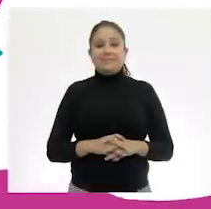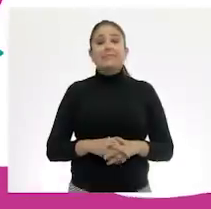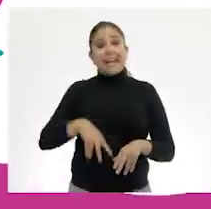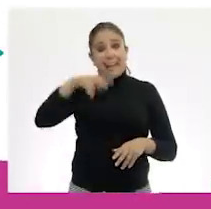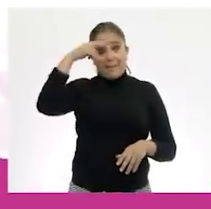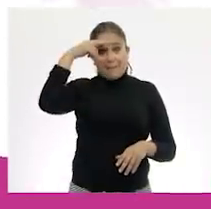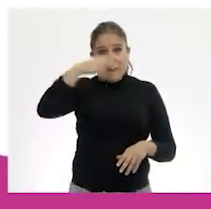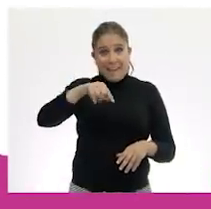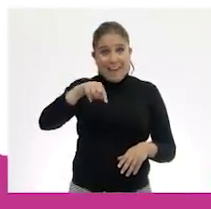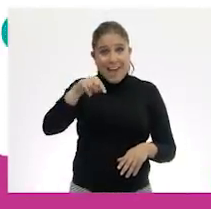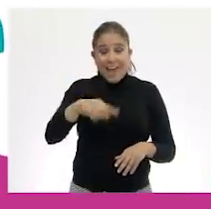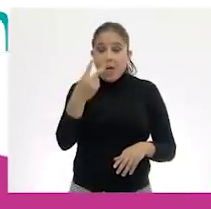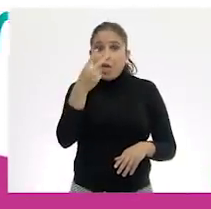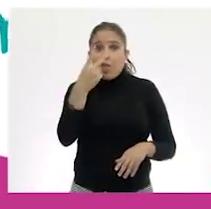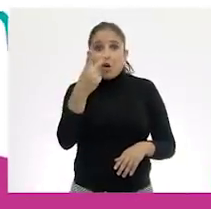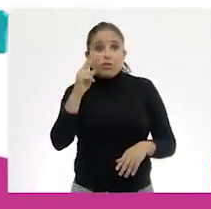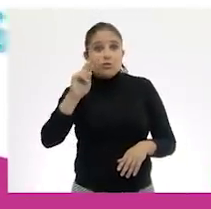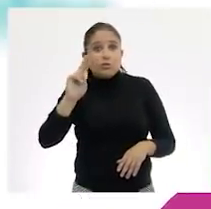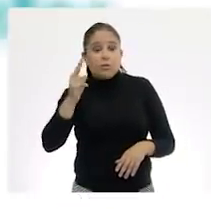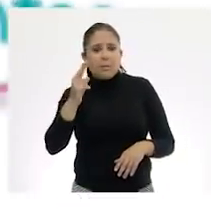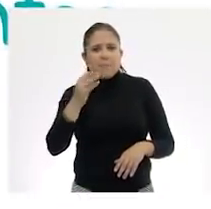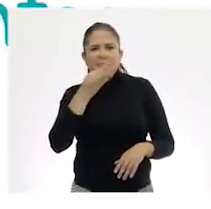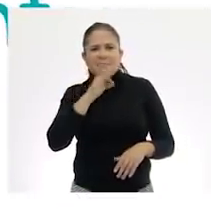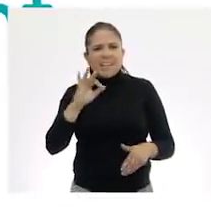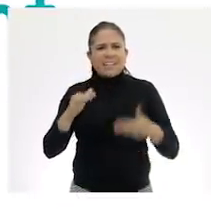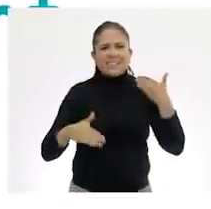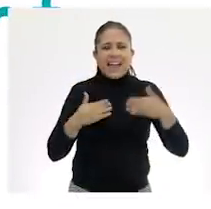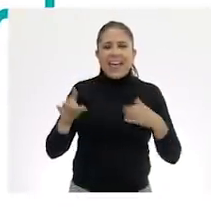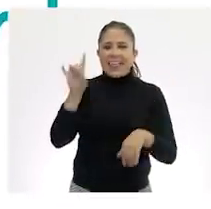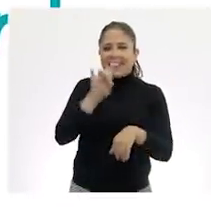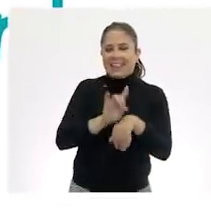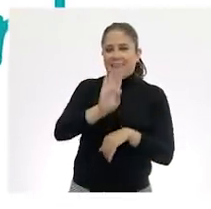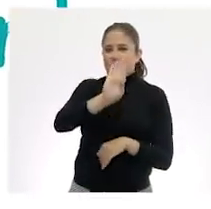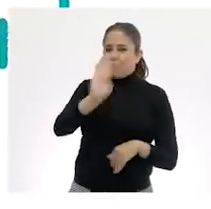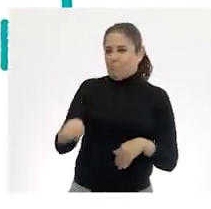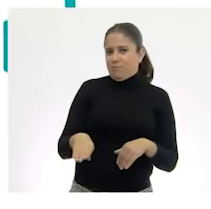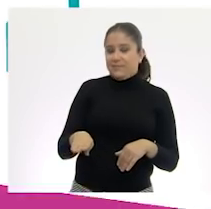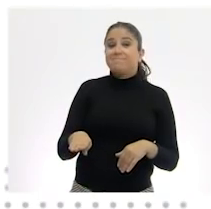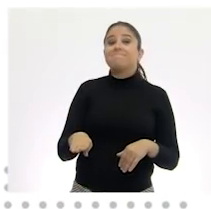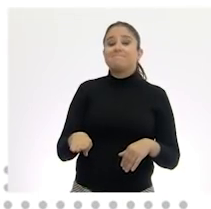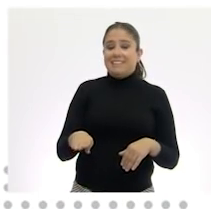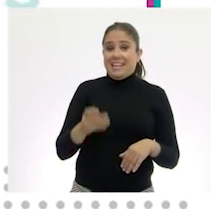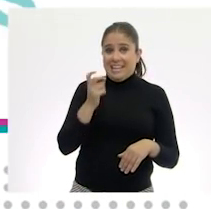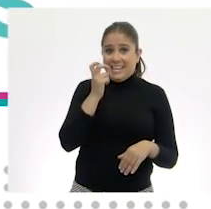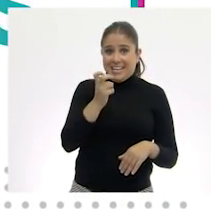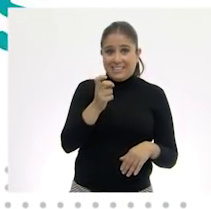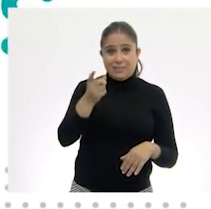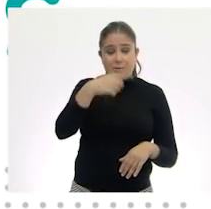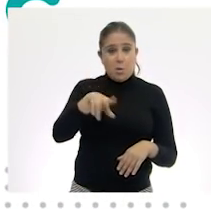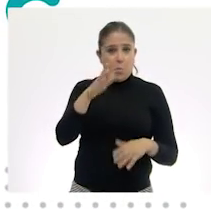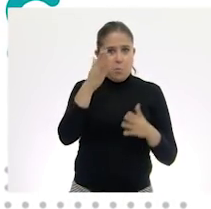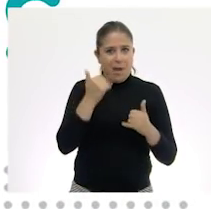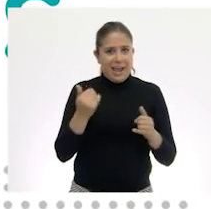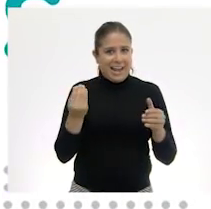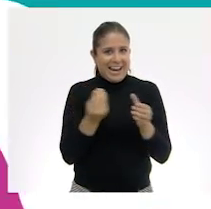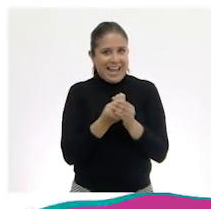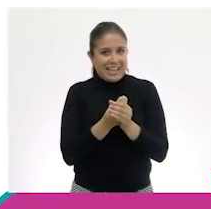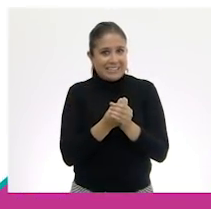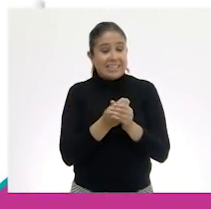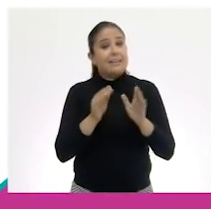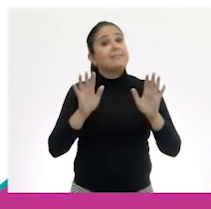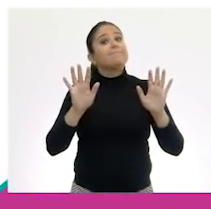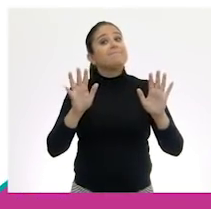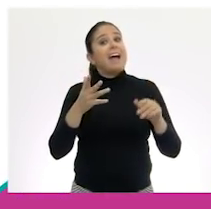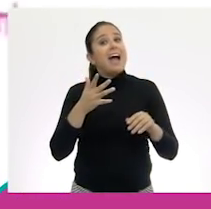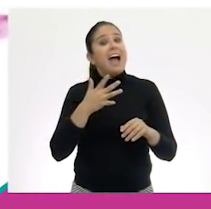En México, el 2 de noviembre festejamos el Día de los Fieles Difuntos. Por eso, no tendremos clases,